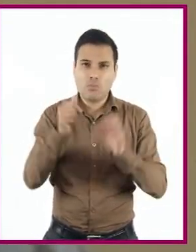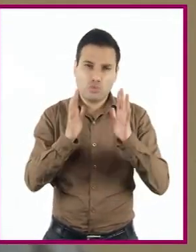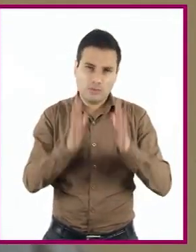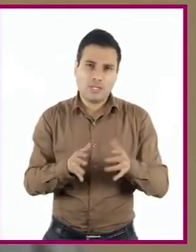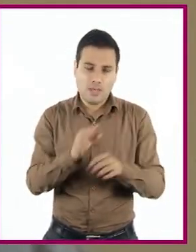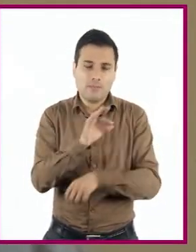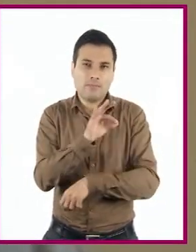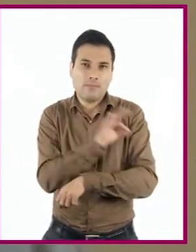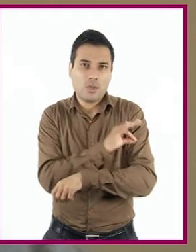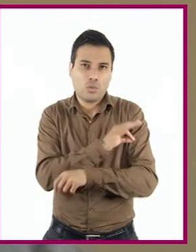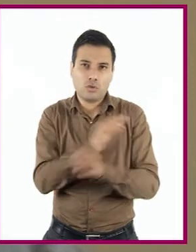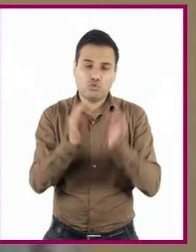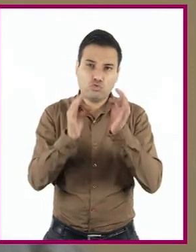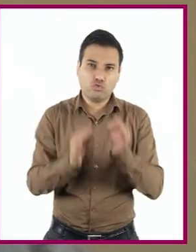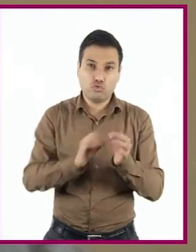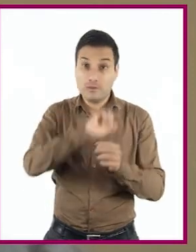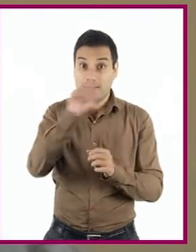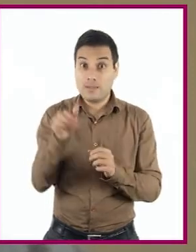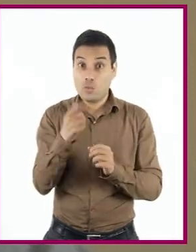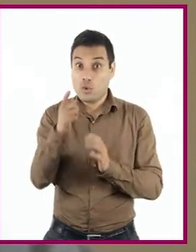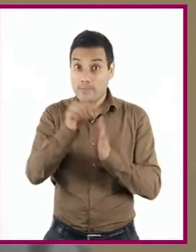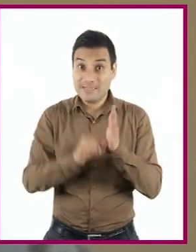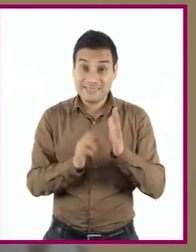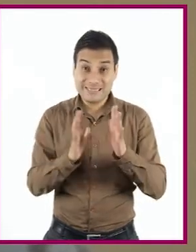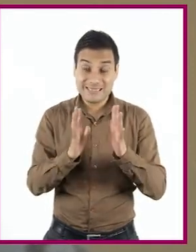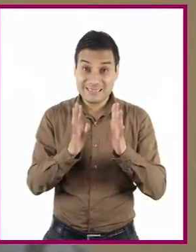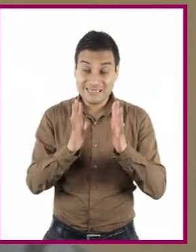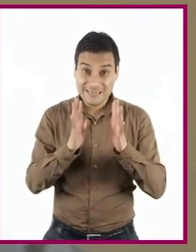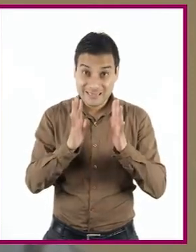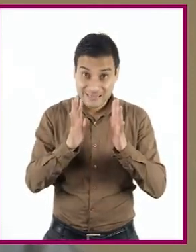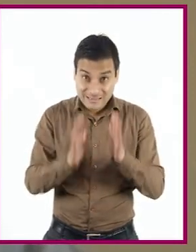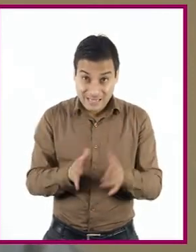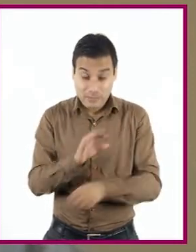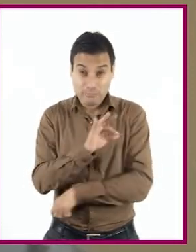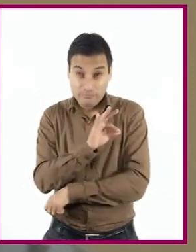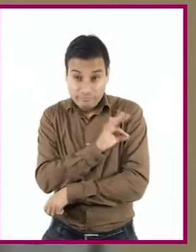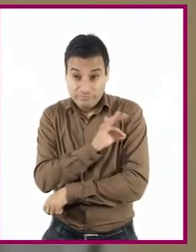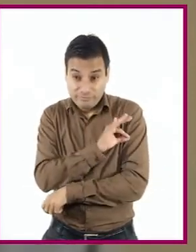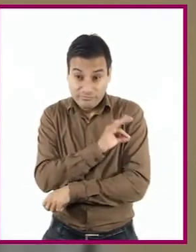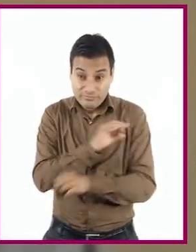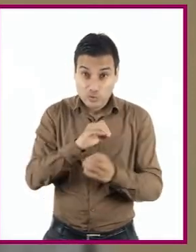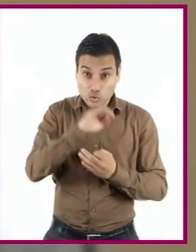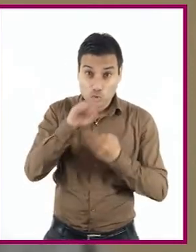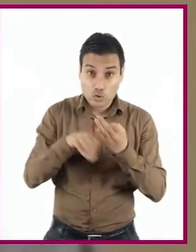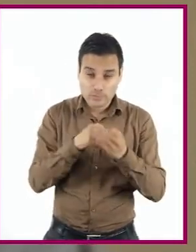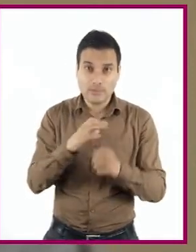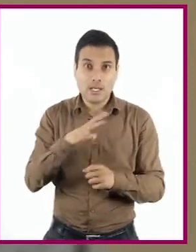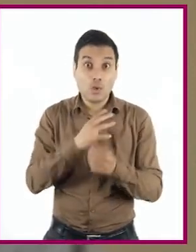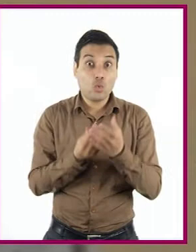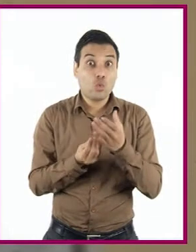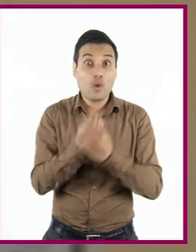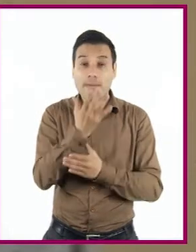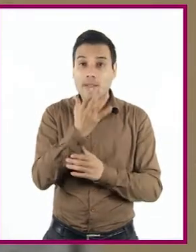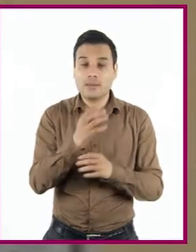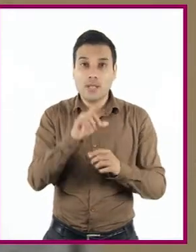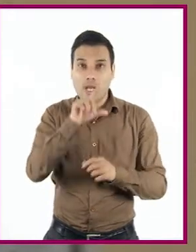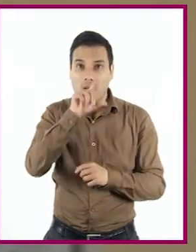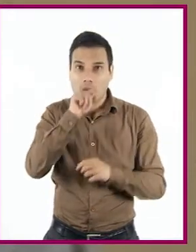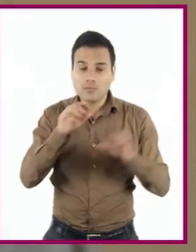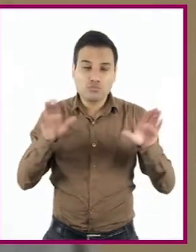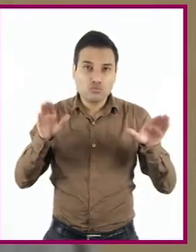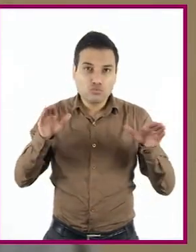perfecta, pero un mes antes de que acabaran de aplicársela a toda la población, llegó una nueva especie de aves.